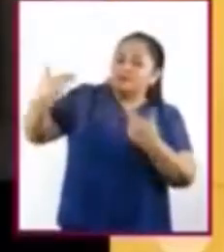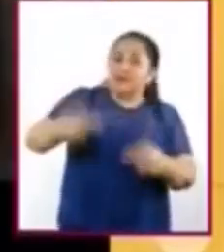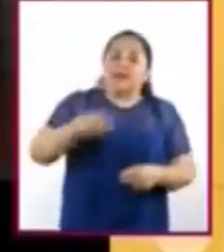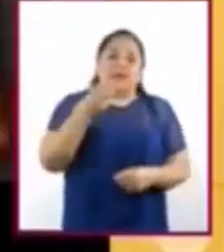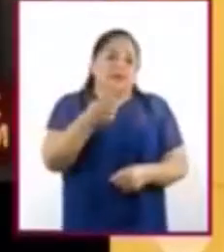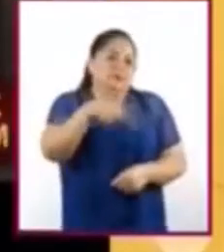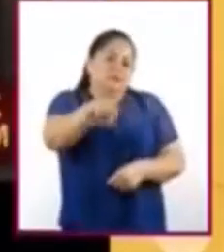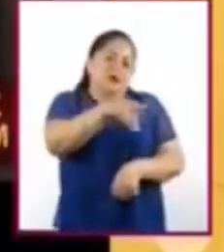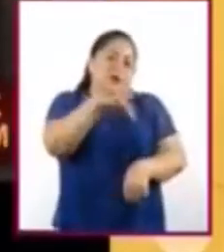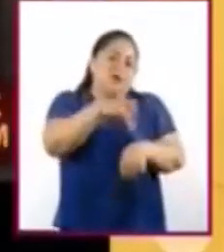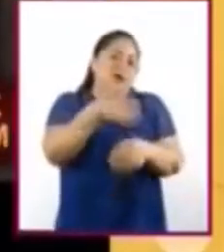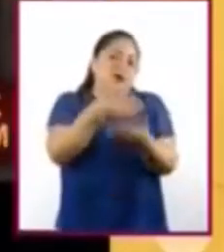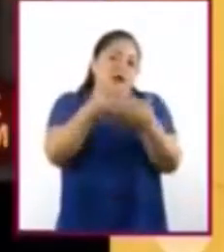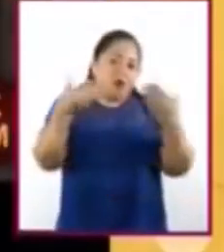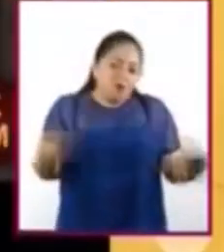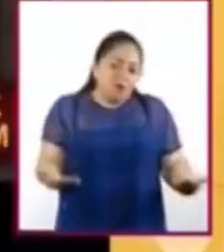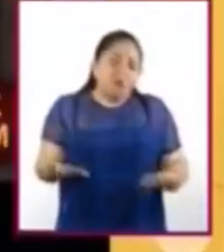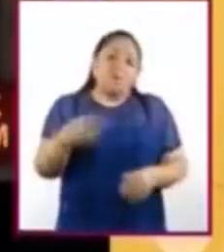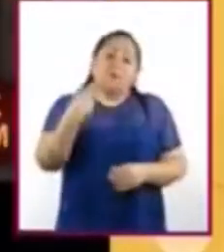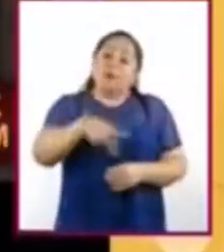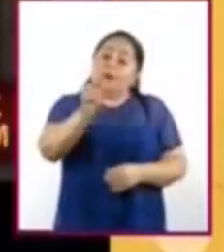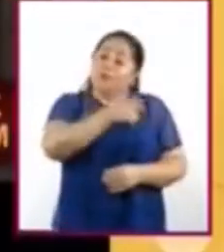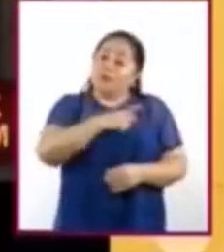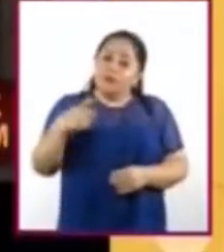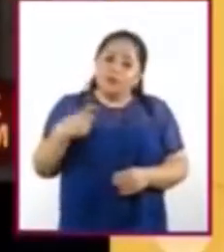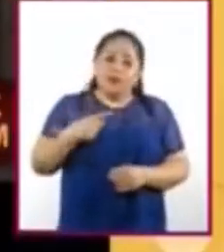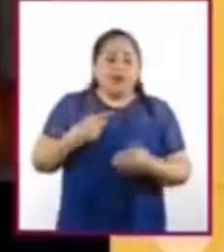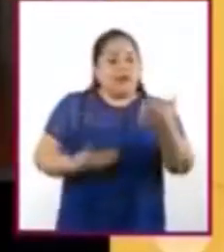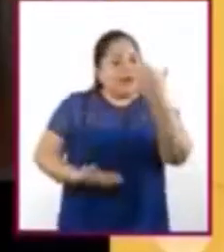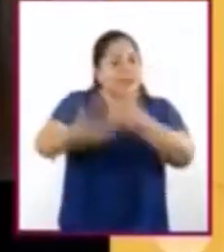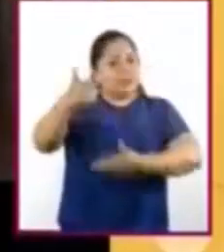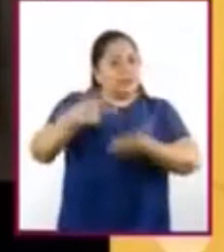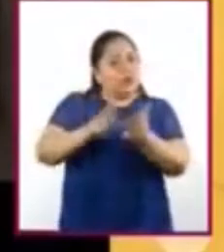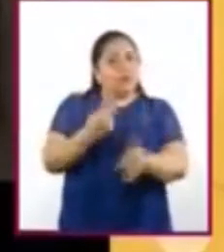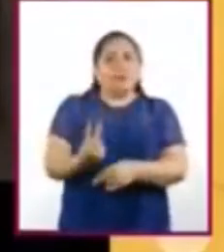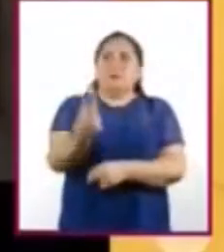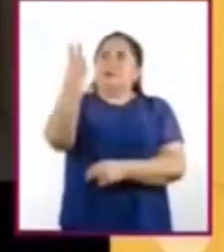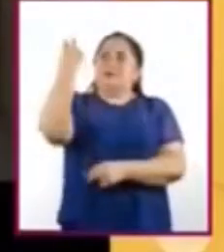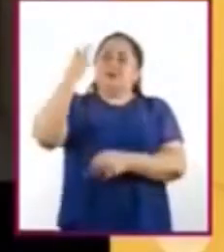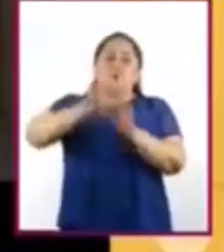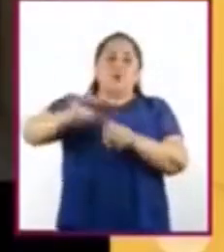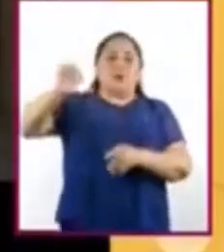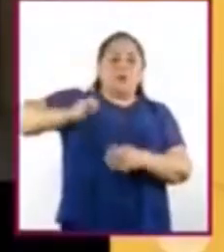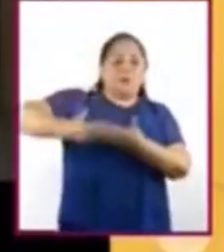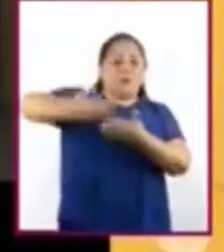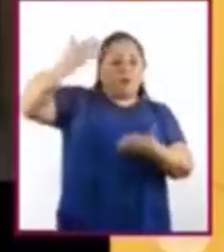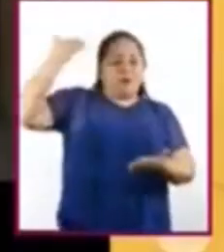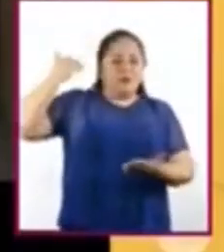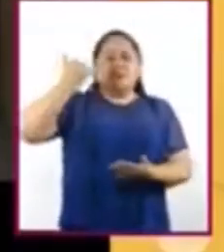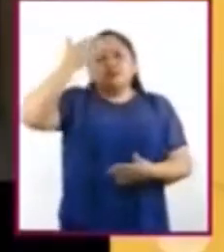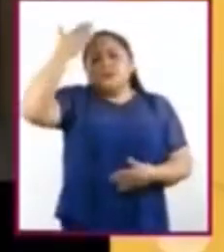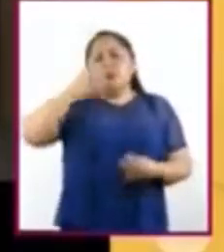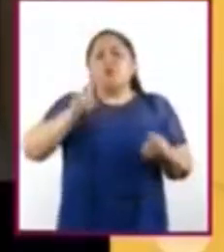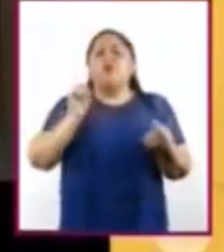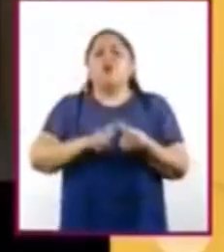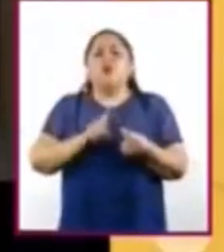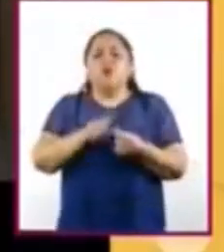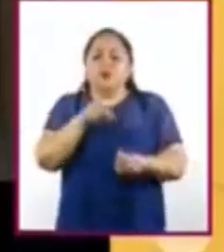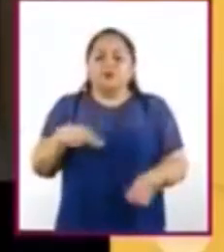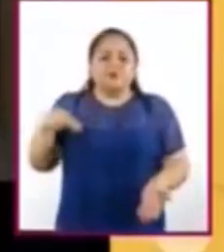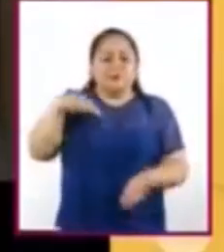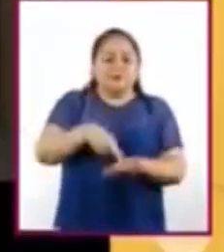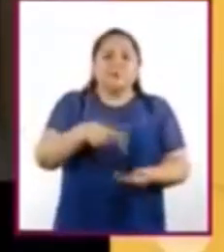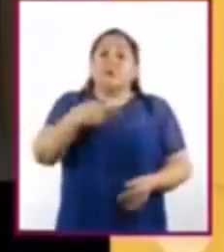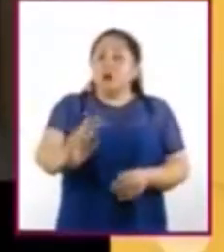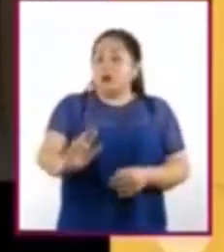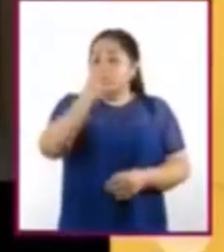les toca ahora actuar y tienen que regresar la vista al pasado y saber dónde pisan,